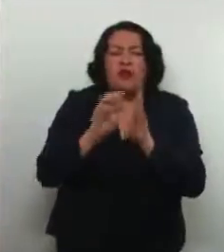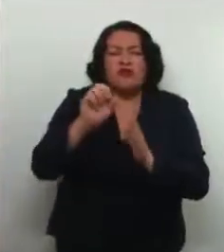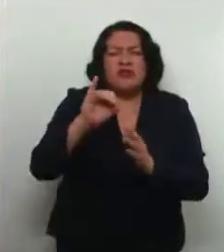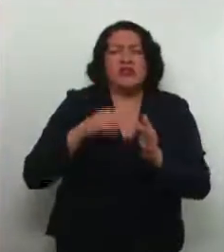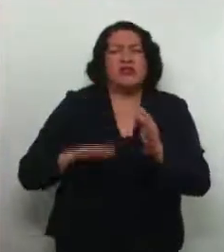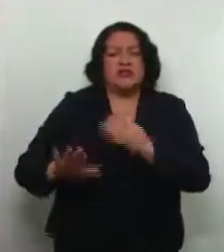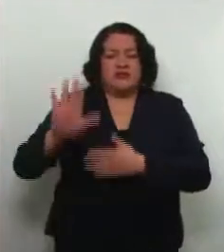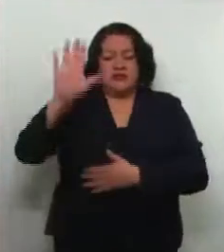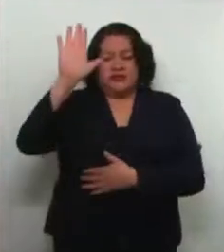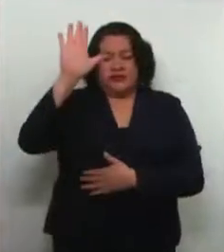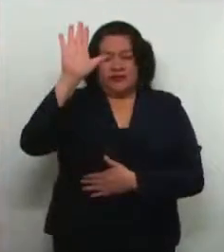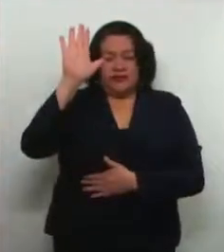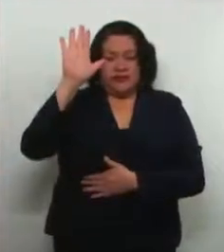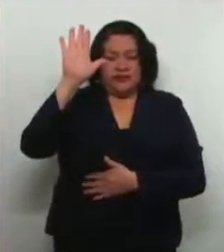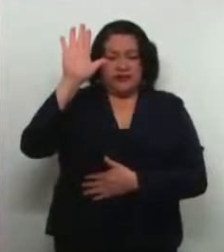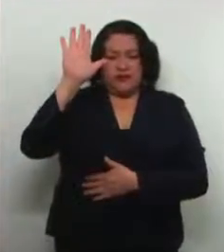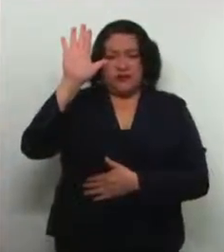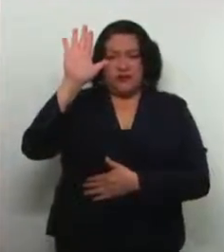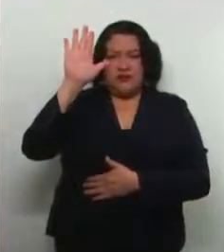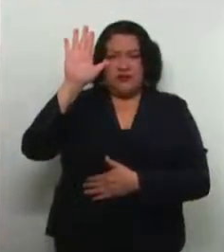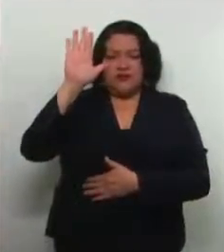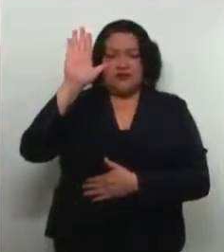sírvanse manifestarlo.